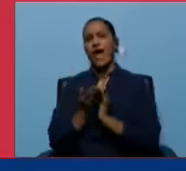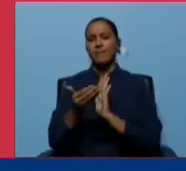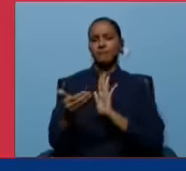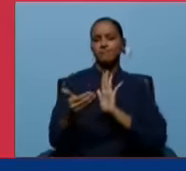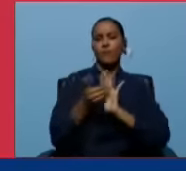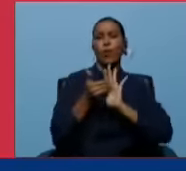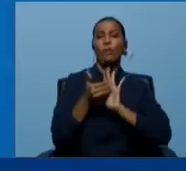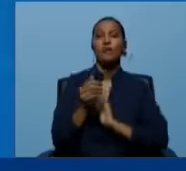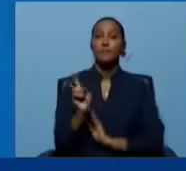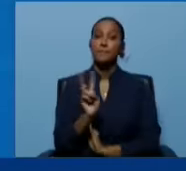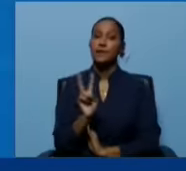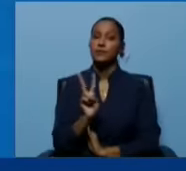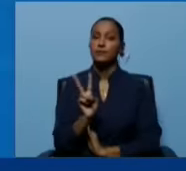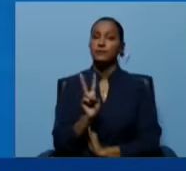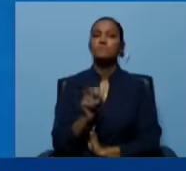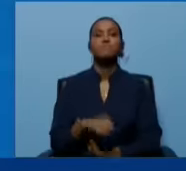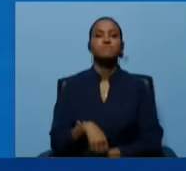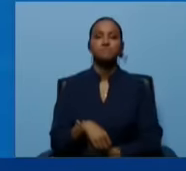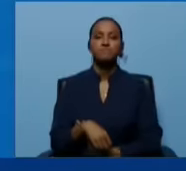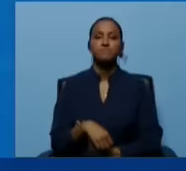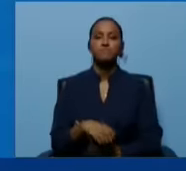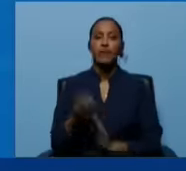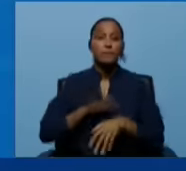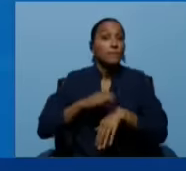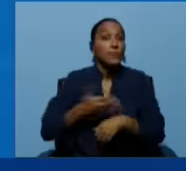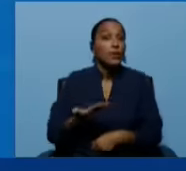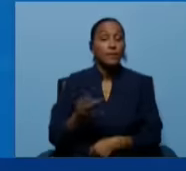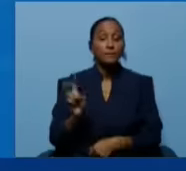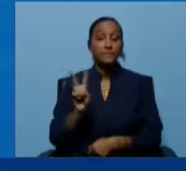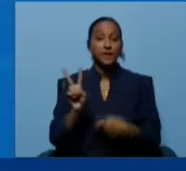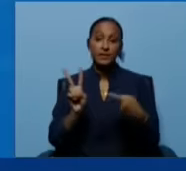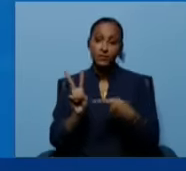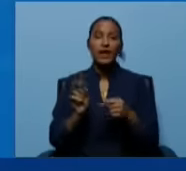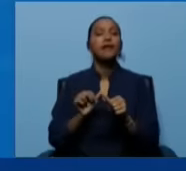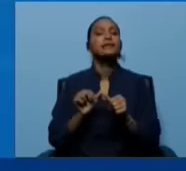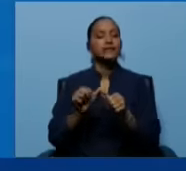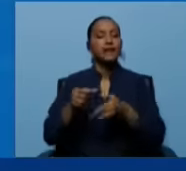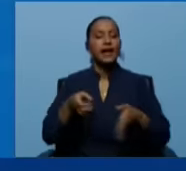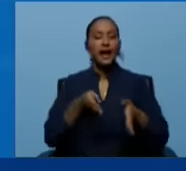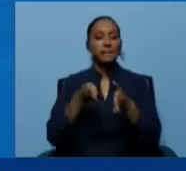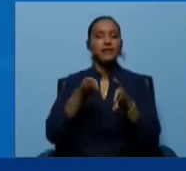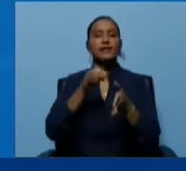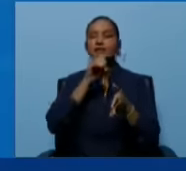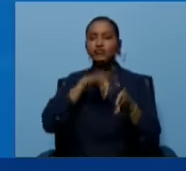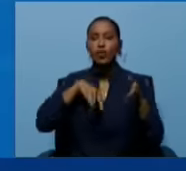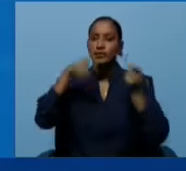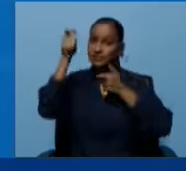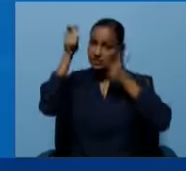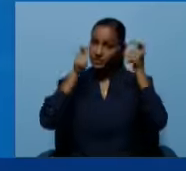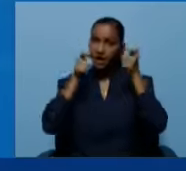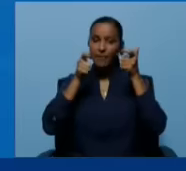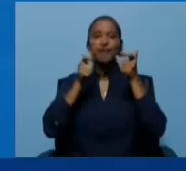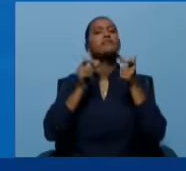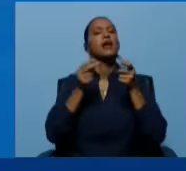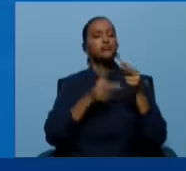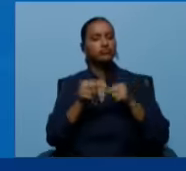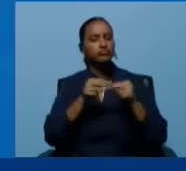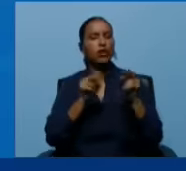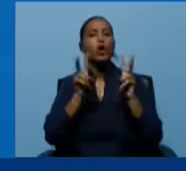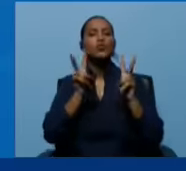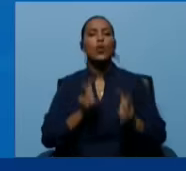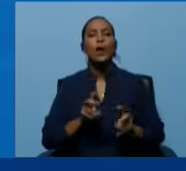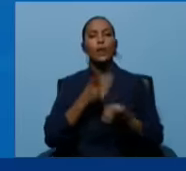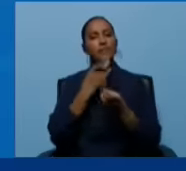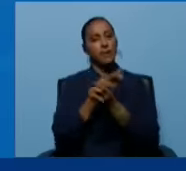Venezuela está consolidándose el camino que dejó el comandante Chávez de construir una democracia nueva, nuevos